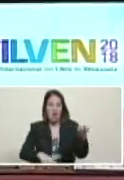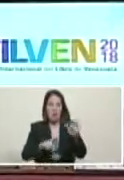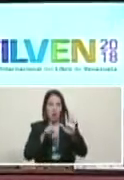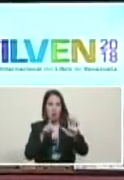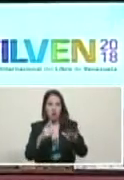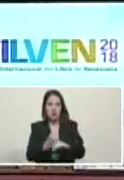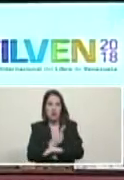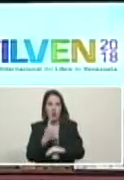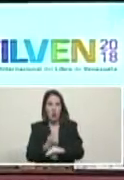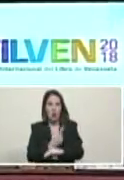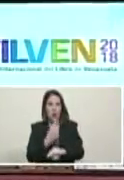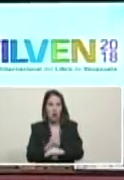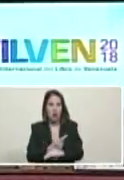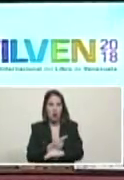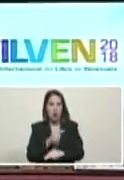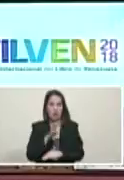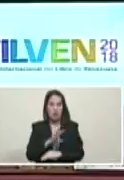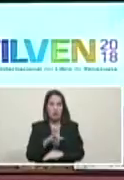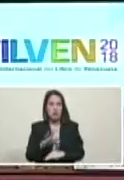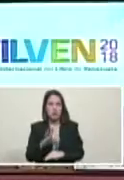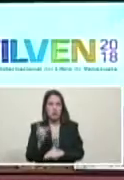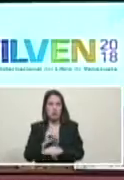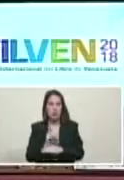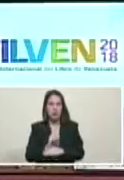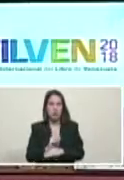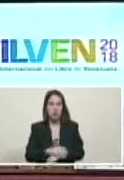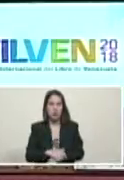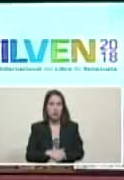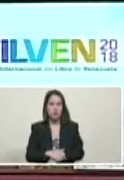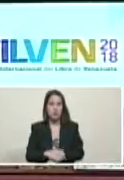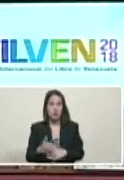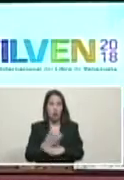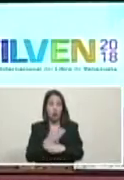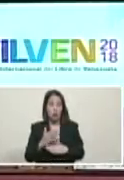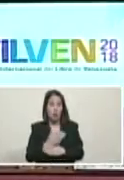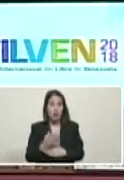Yo lo compartí con Ernesto.